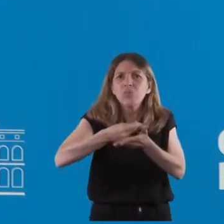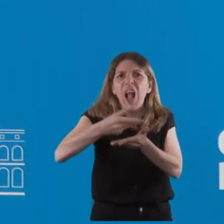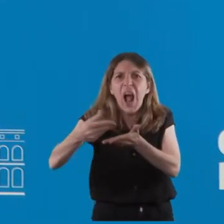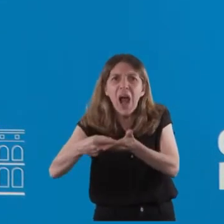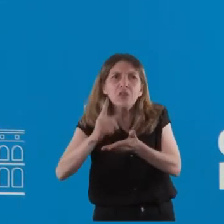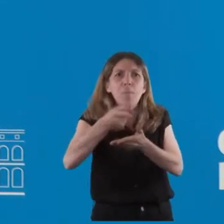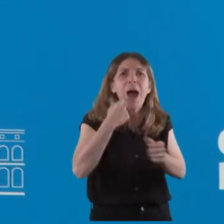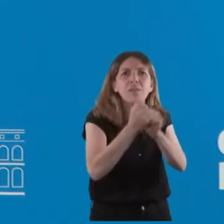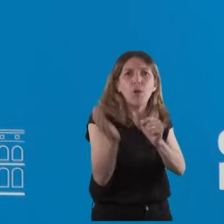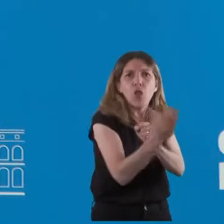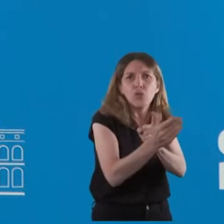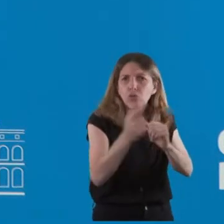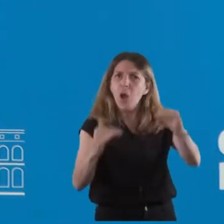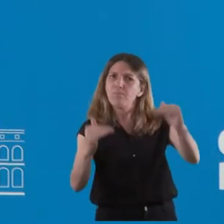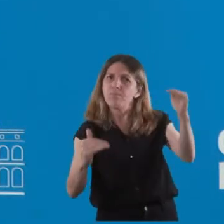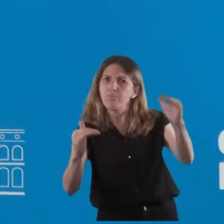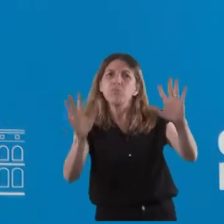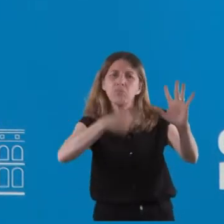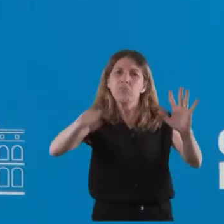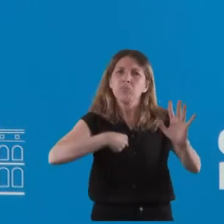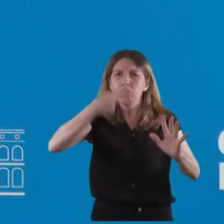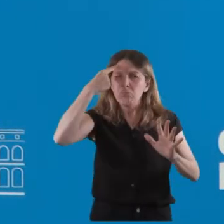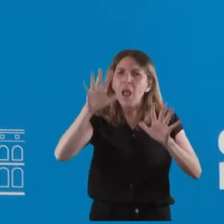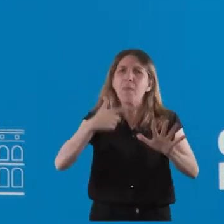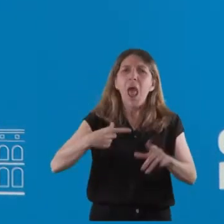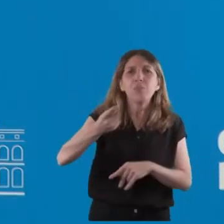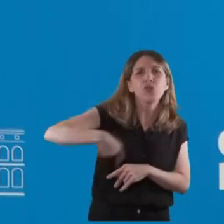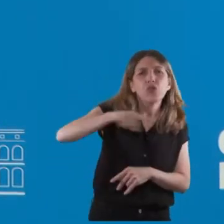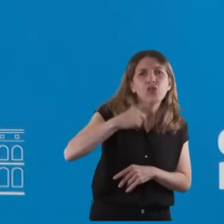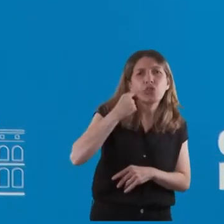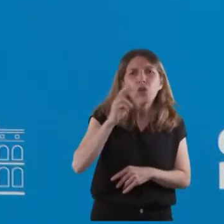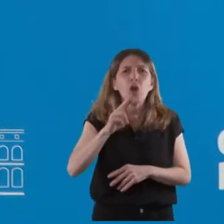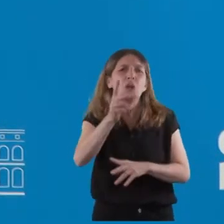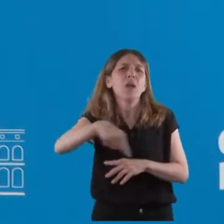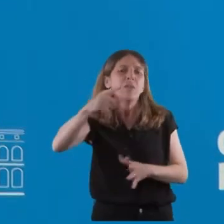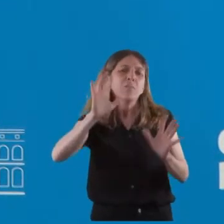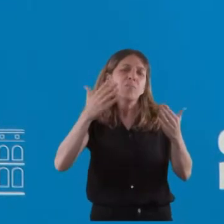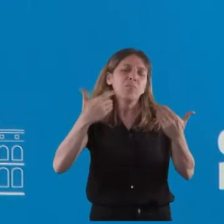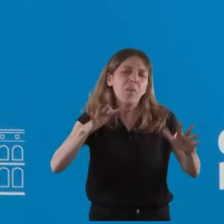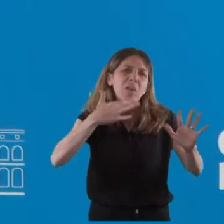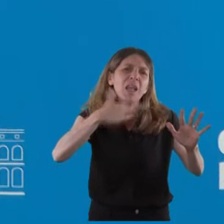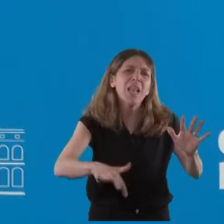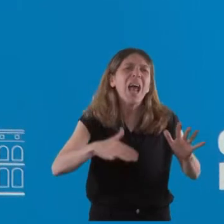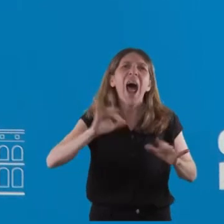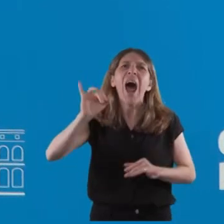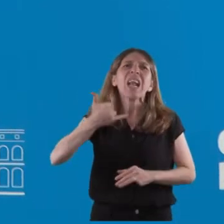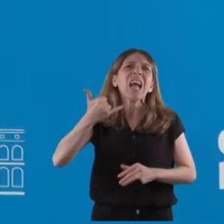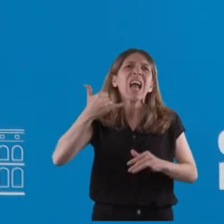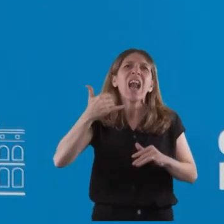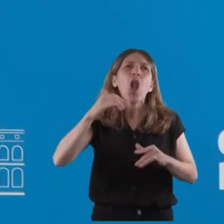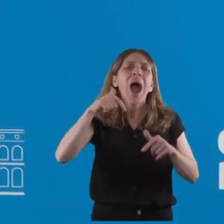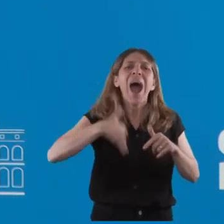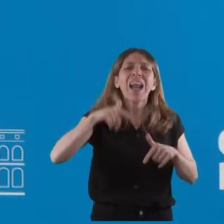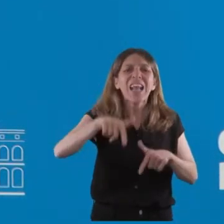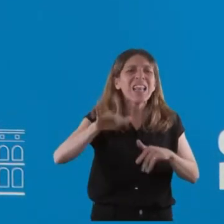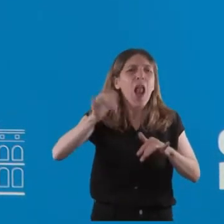en la cual estamos así que en ese marco esperamos que todos y todas puedan comprender que lo mejor que le puede pasar a la argentina es que este acuerdo sea